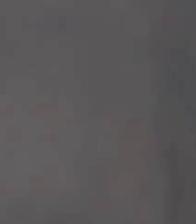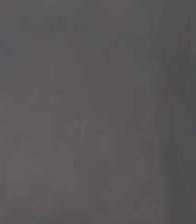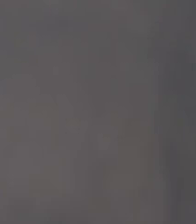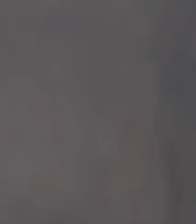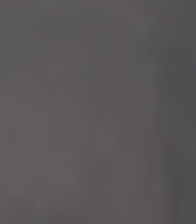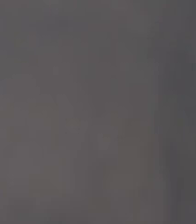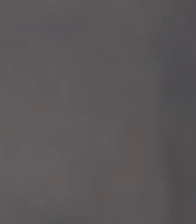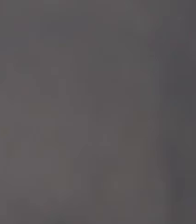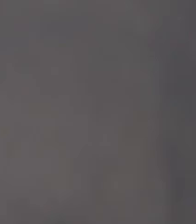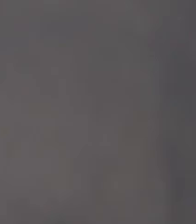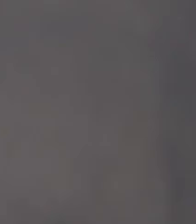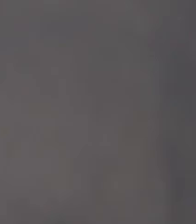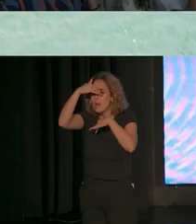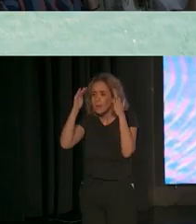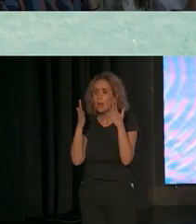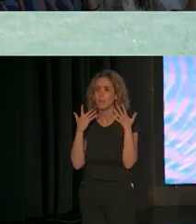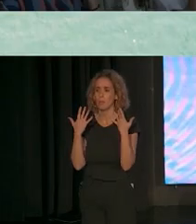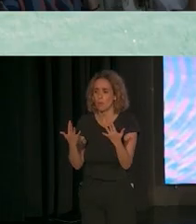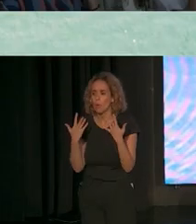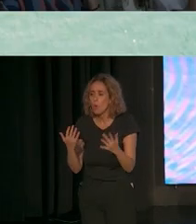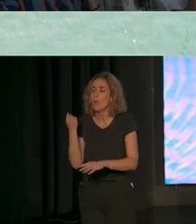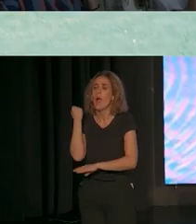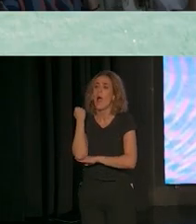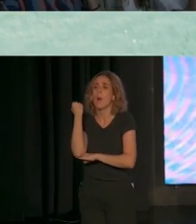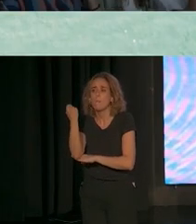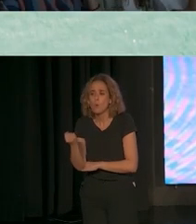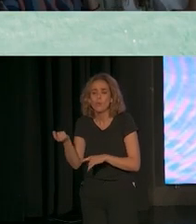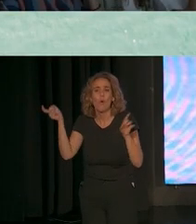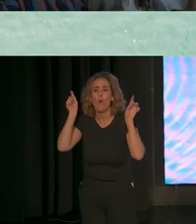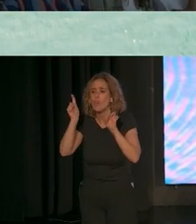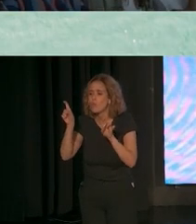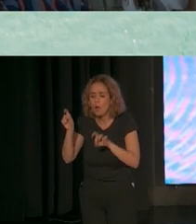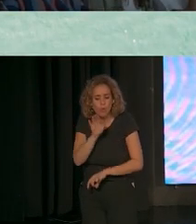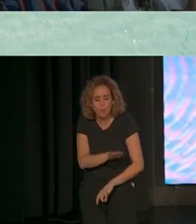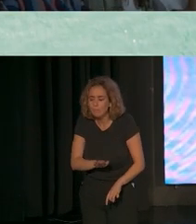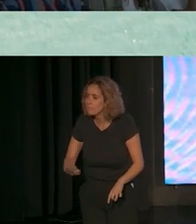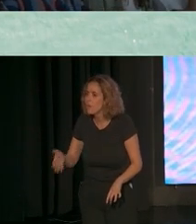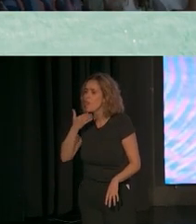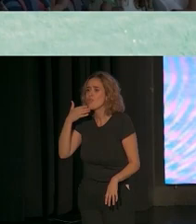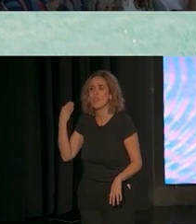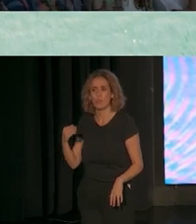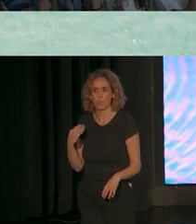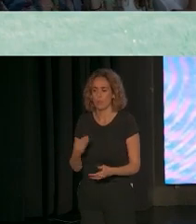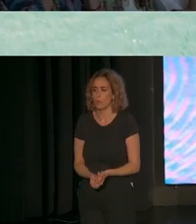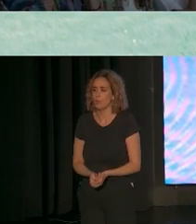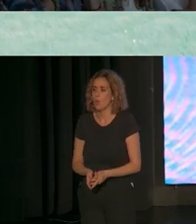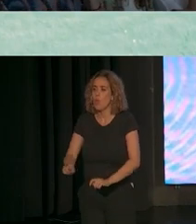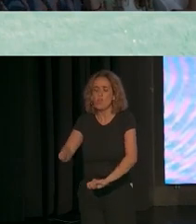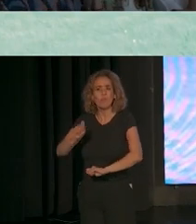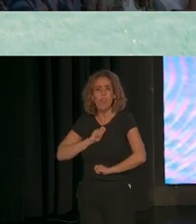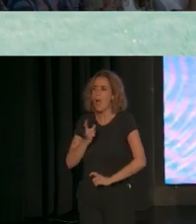temprana. Ellos son el apoyo directo, son los educadores de esos niños jóvenes. Nos proporcionan